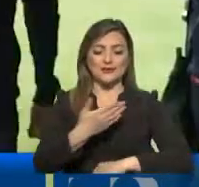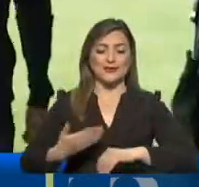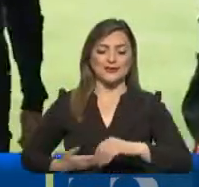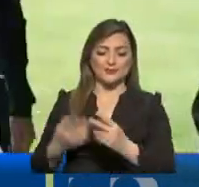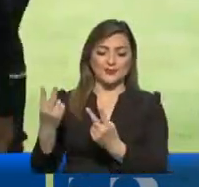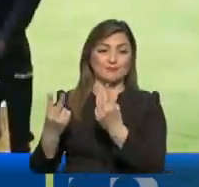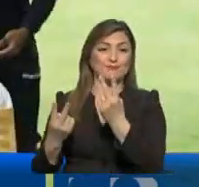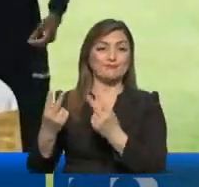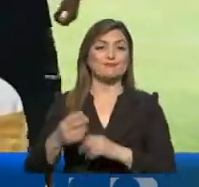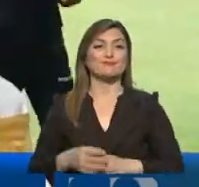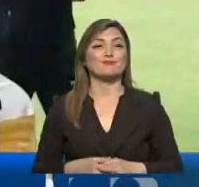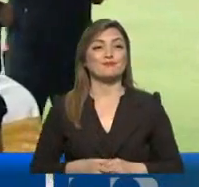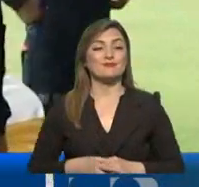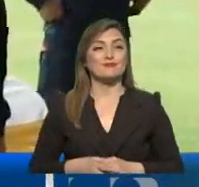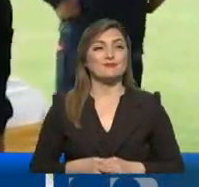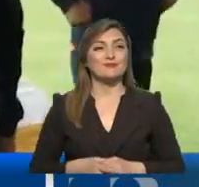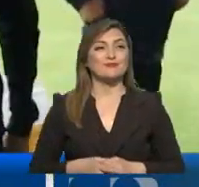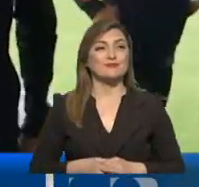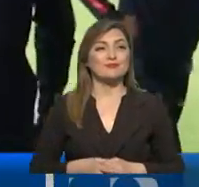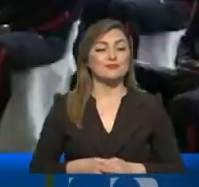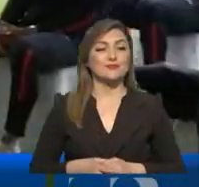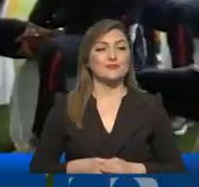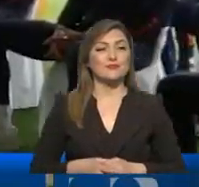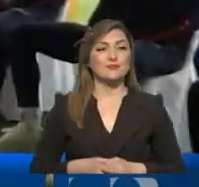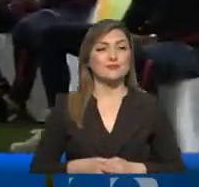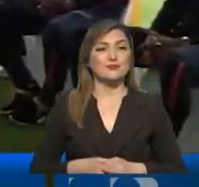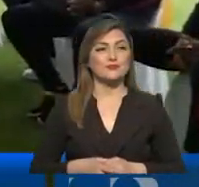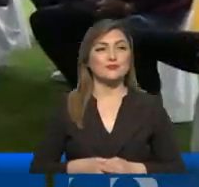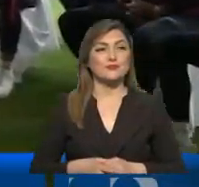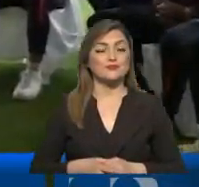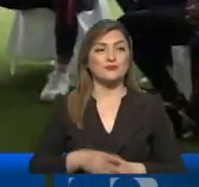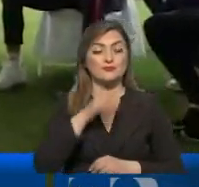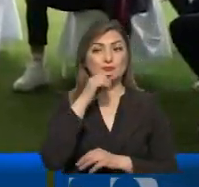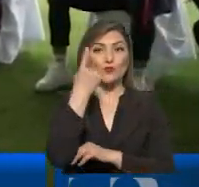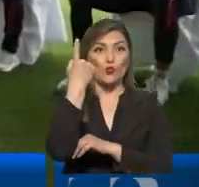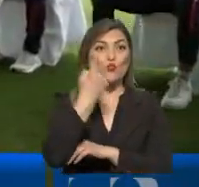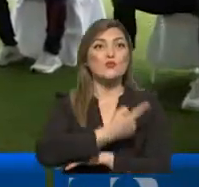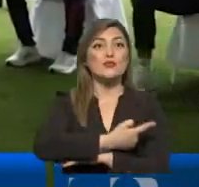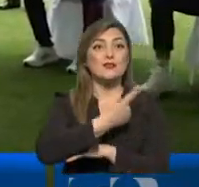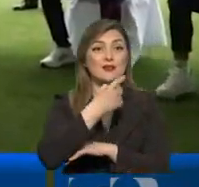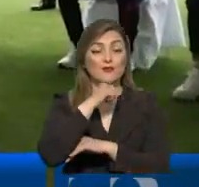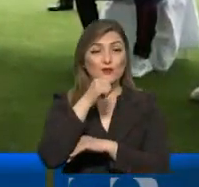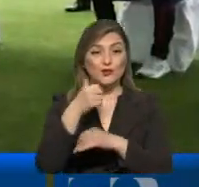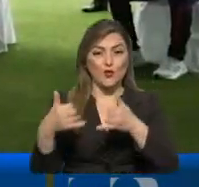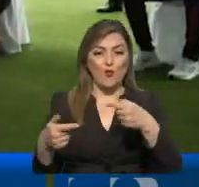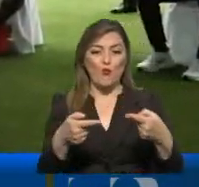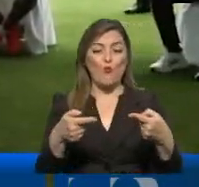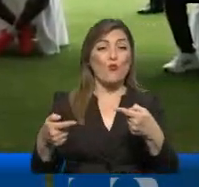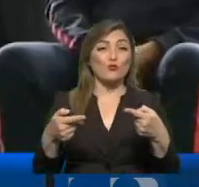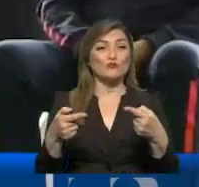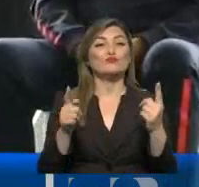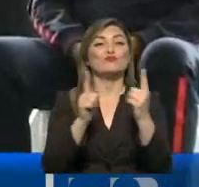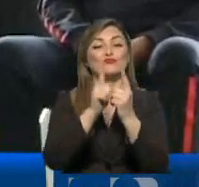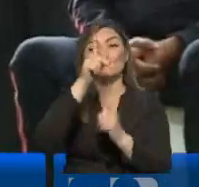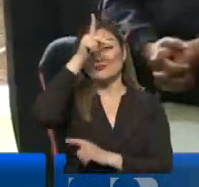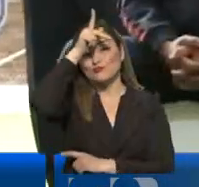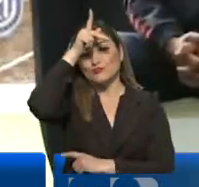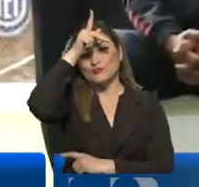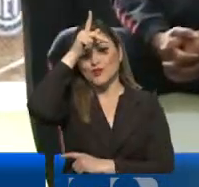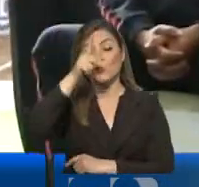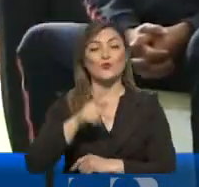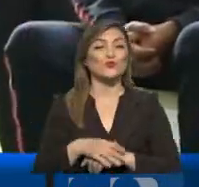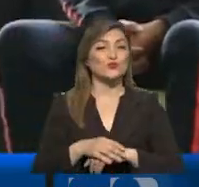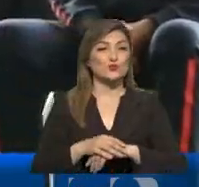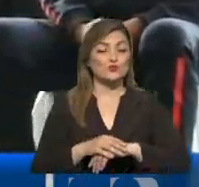los jugadores de la tricolor, a un día de que la selección represente al país en el Estadio Rodrigo Paz Delgado. En su encuentro ante Perú, el